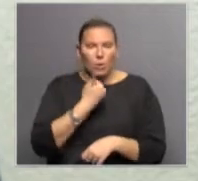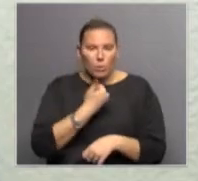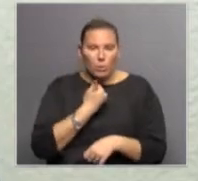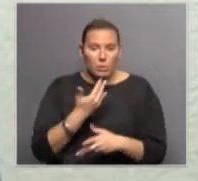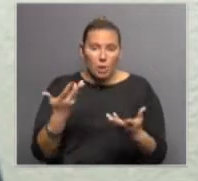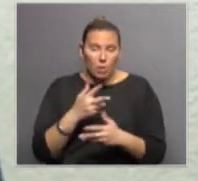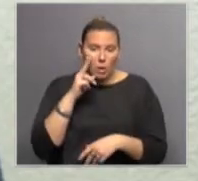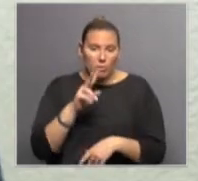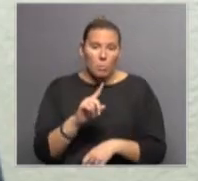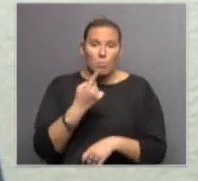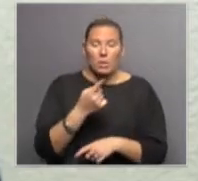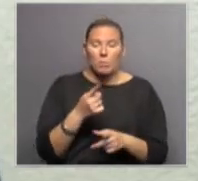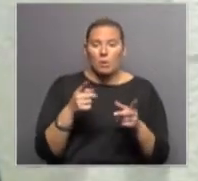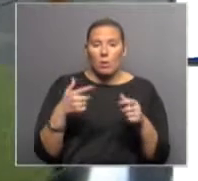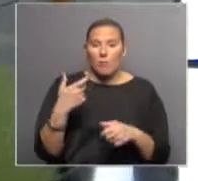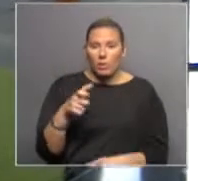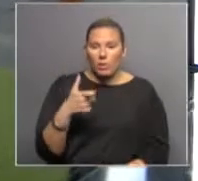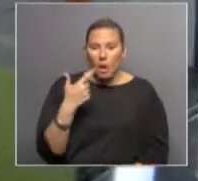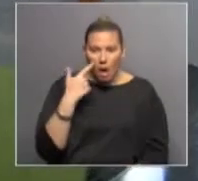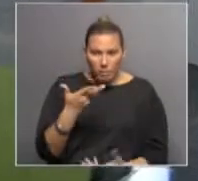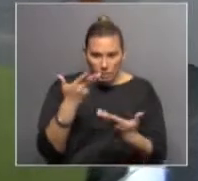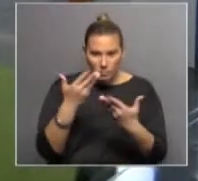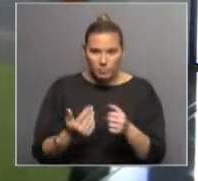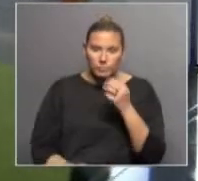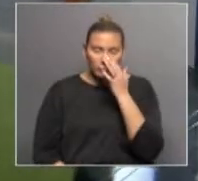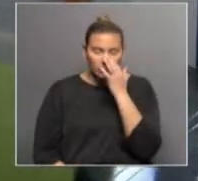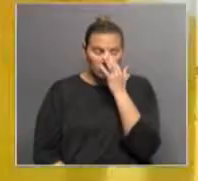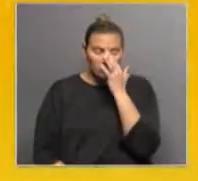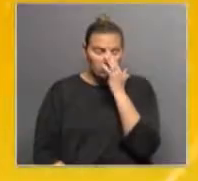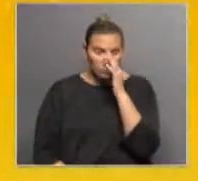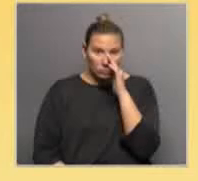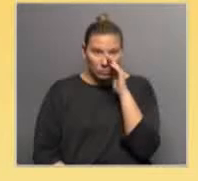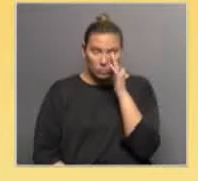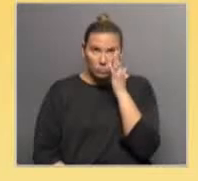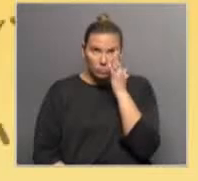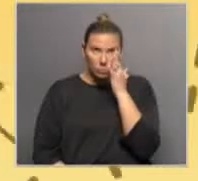vemos en este primer tape, Gustavo. Adelante, lo vemos.